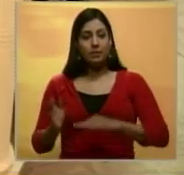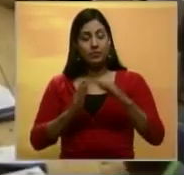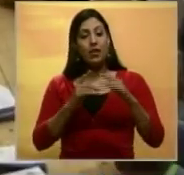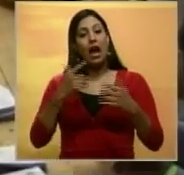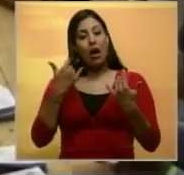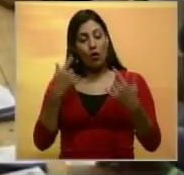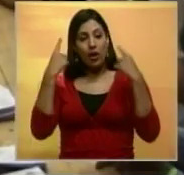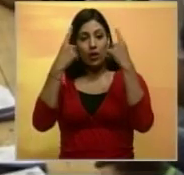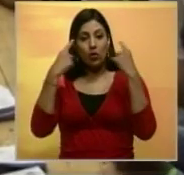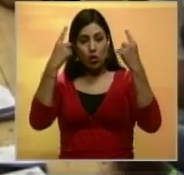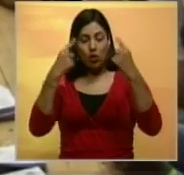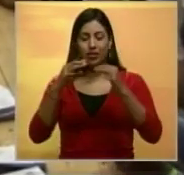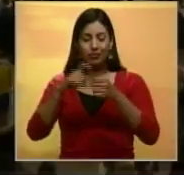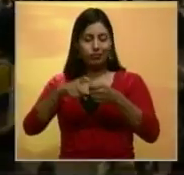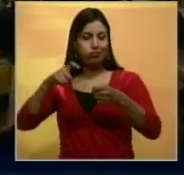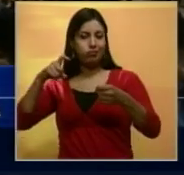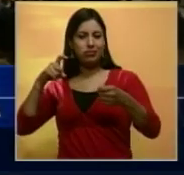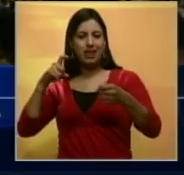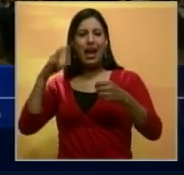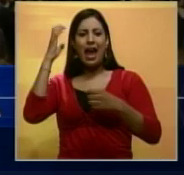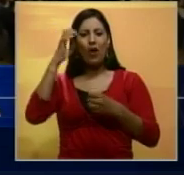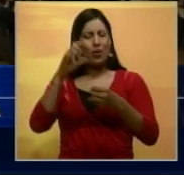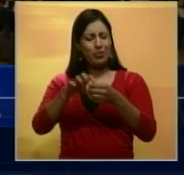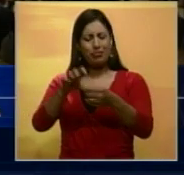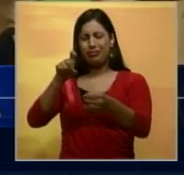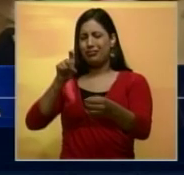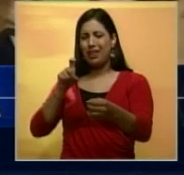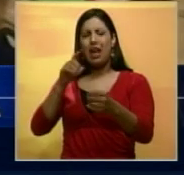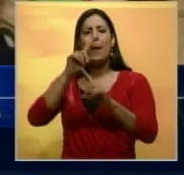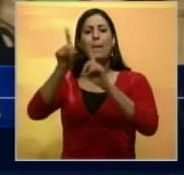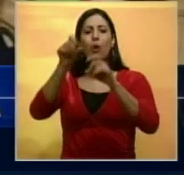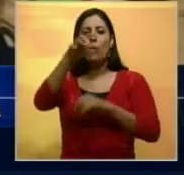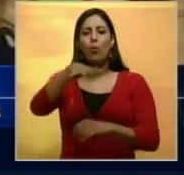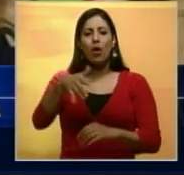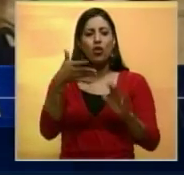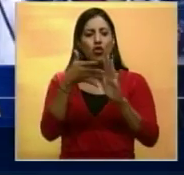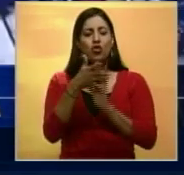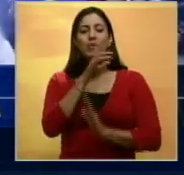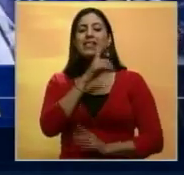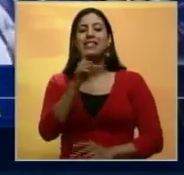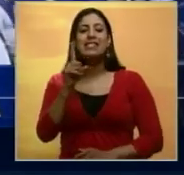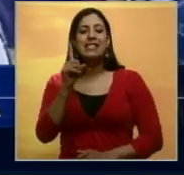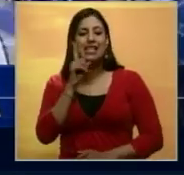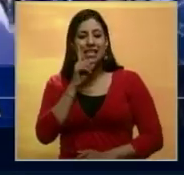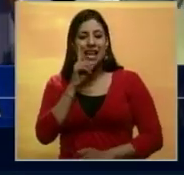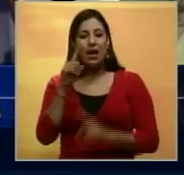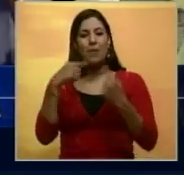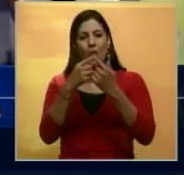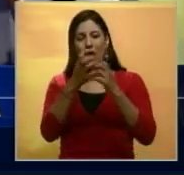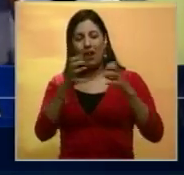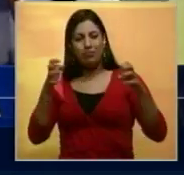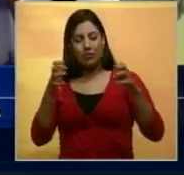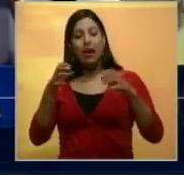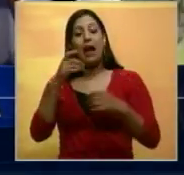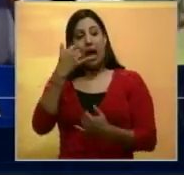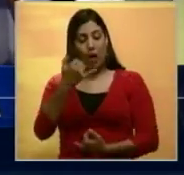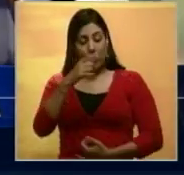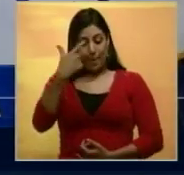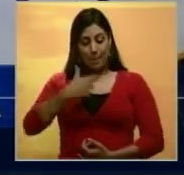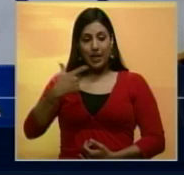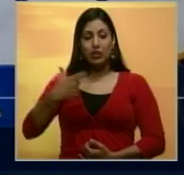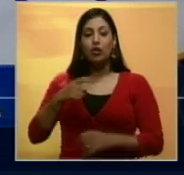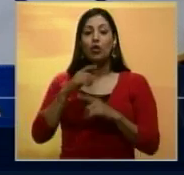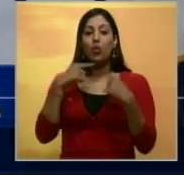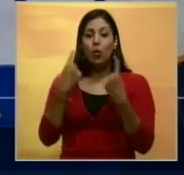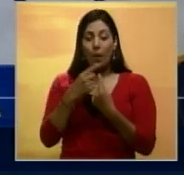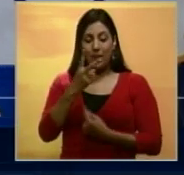Unido decidió separarse de la Unión Europea tras una consulta popular conocida como el Brexit. El referendo fue realizado el